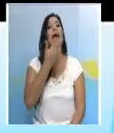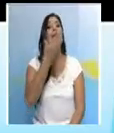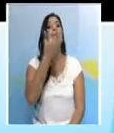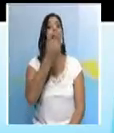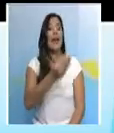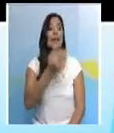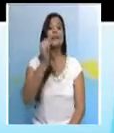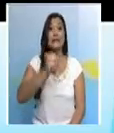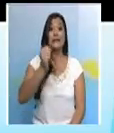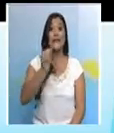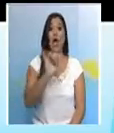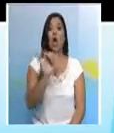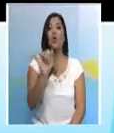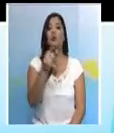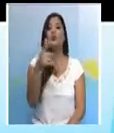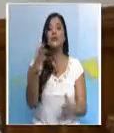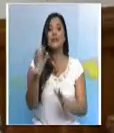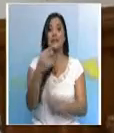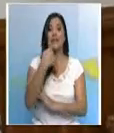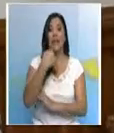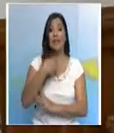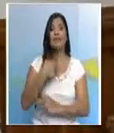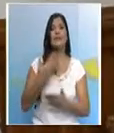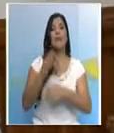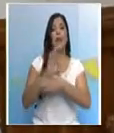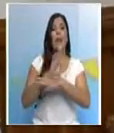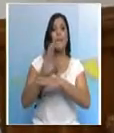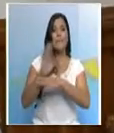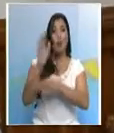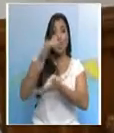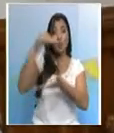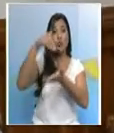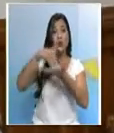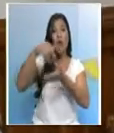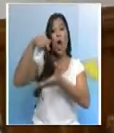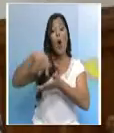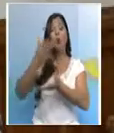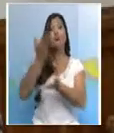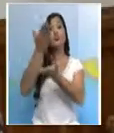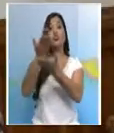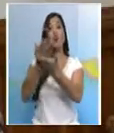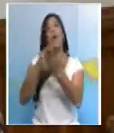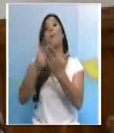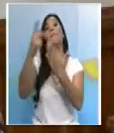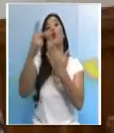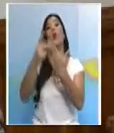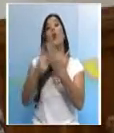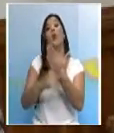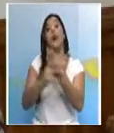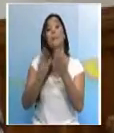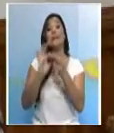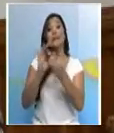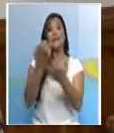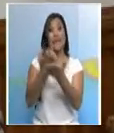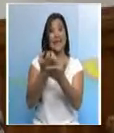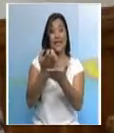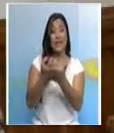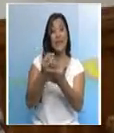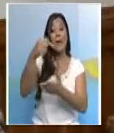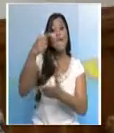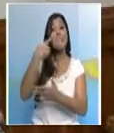Gracias, y así es, como ustedes bien lo mencionan, el Banco Central entregó hoy el programa macroeconómico que lo acompañará durante este